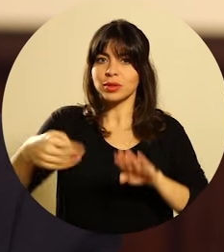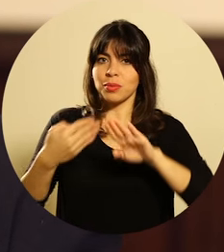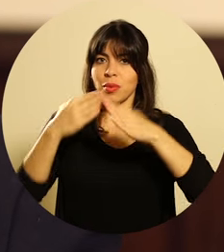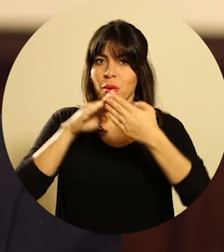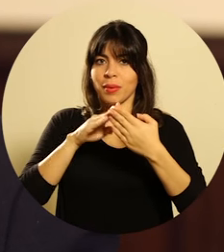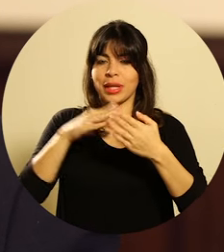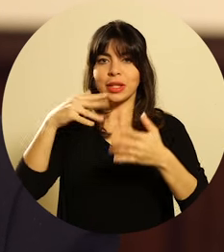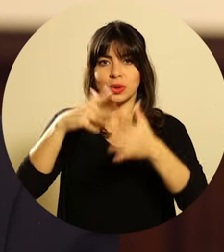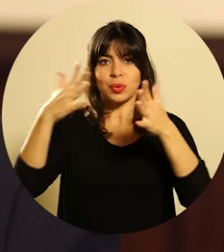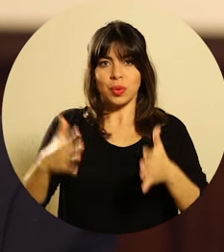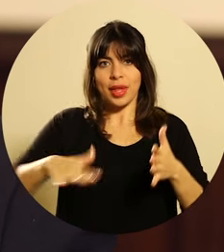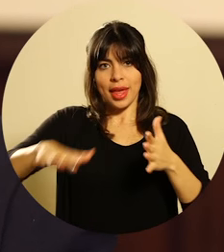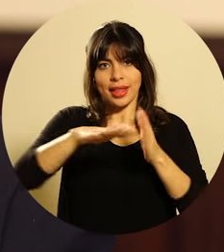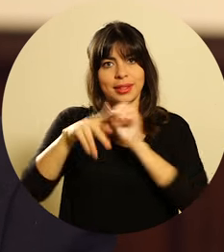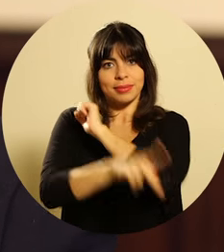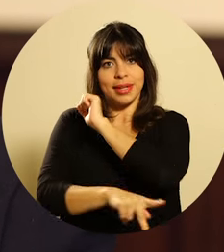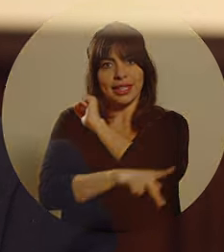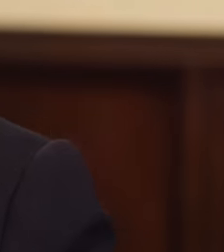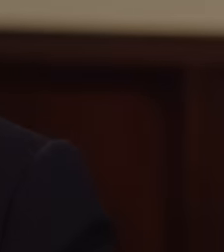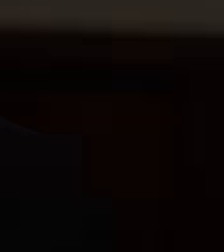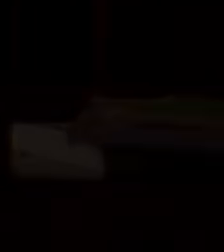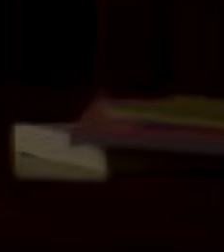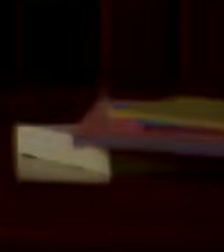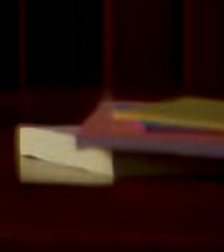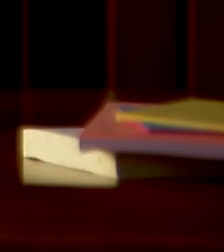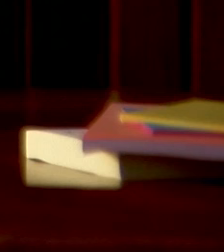a la población estudiantil de nuestro país.